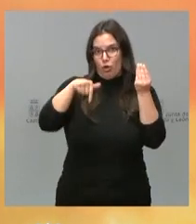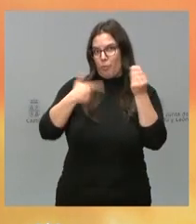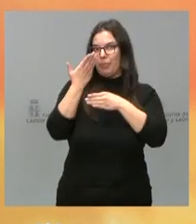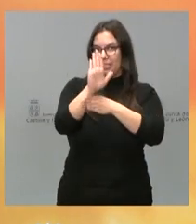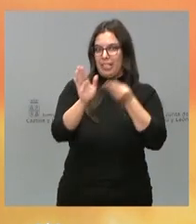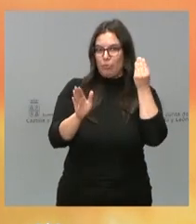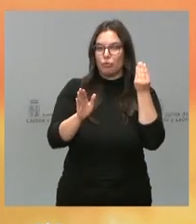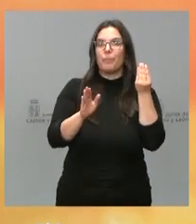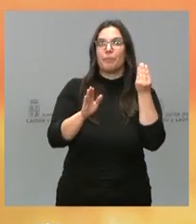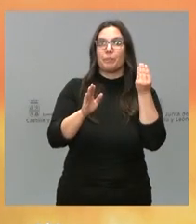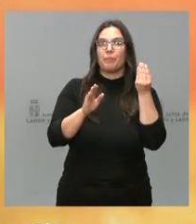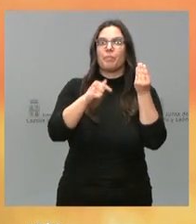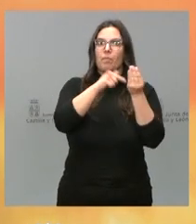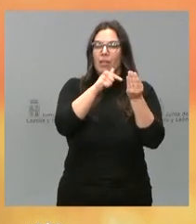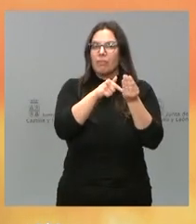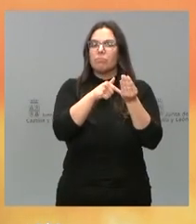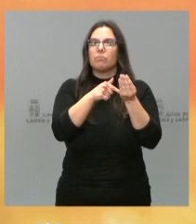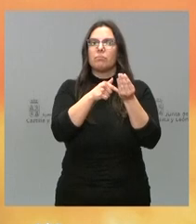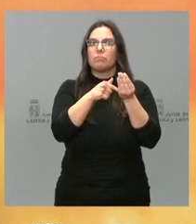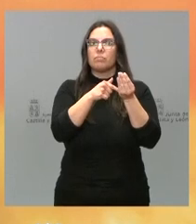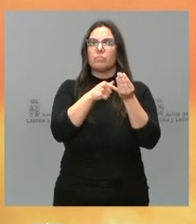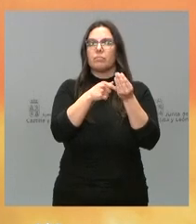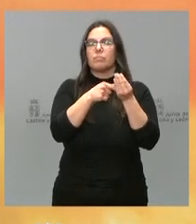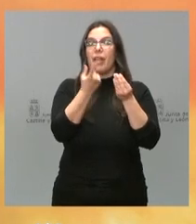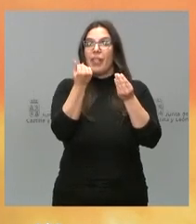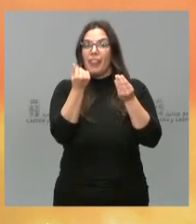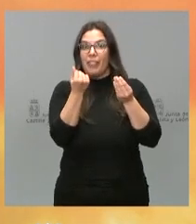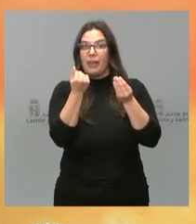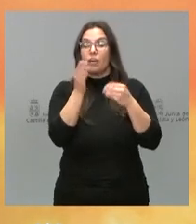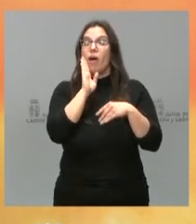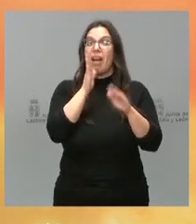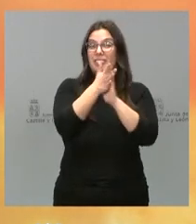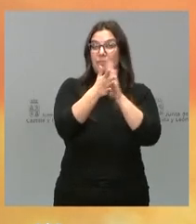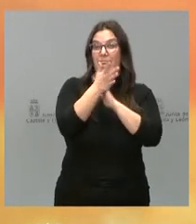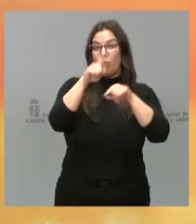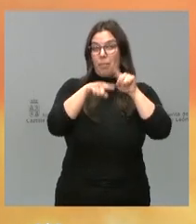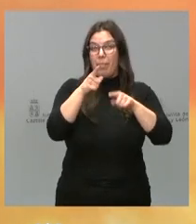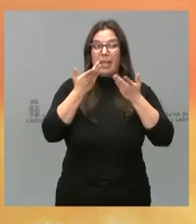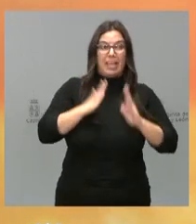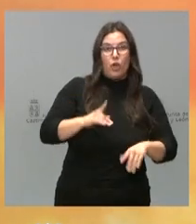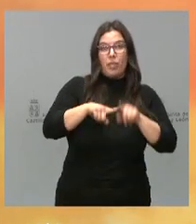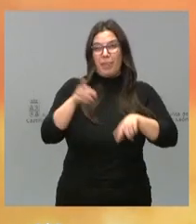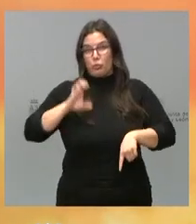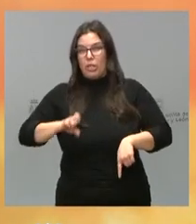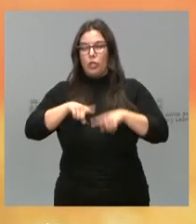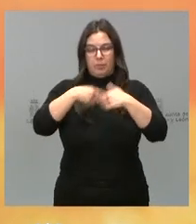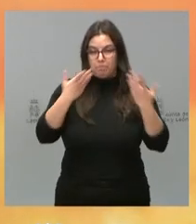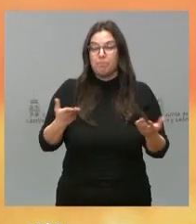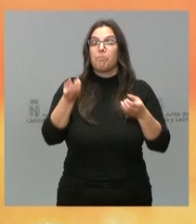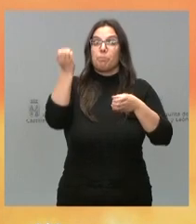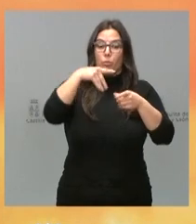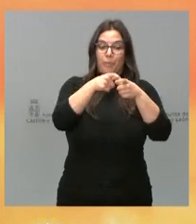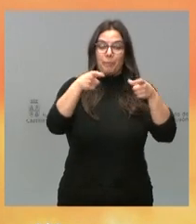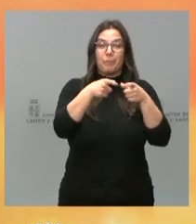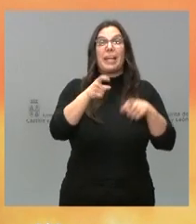en las que se va a incorporar las cantidades ya explicadas del Bono nacimiento se van a incorporar también